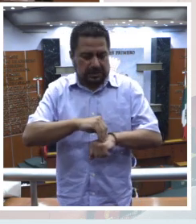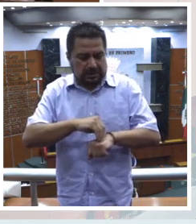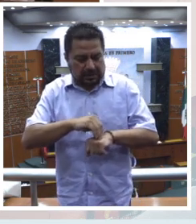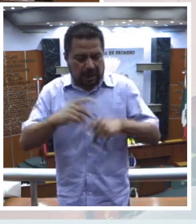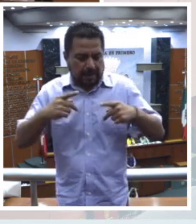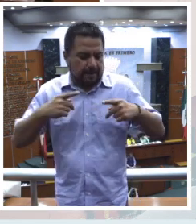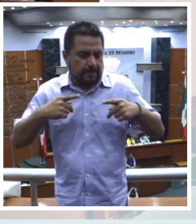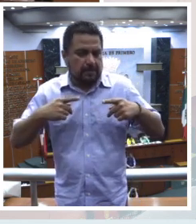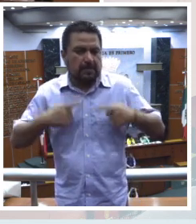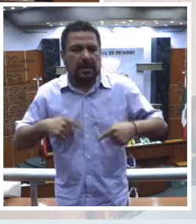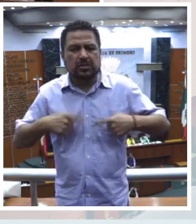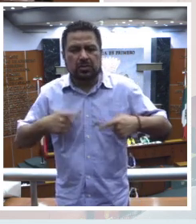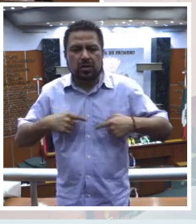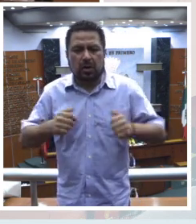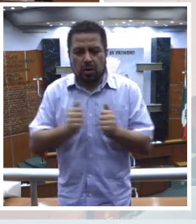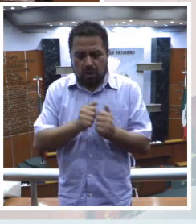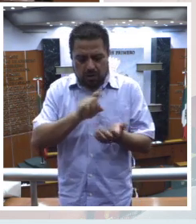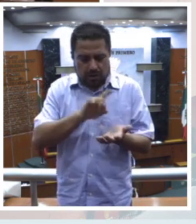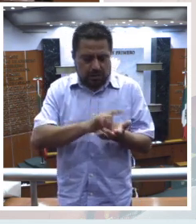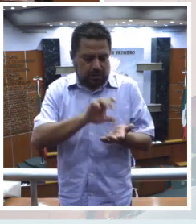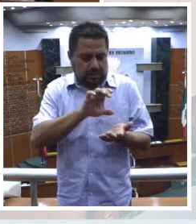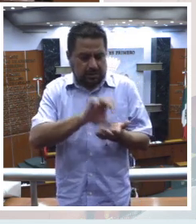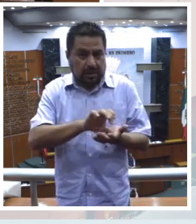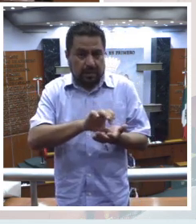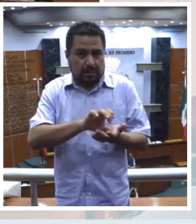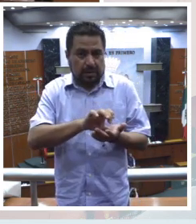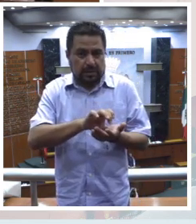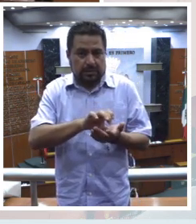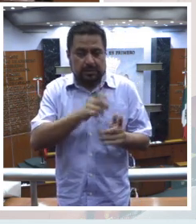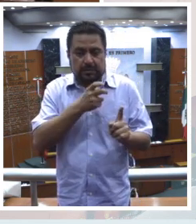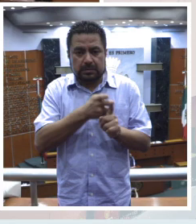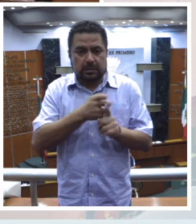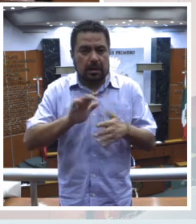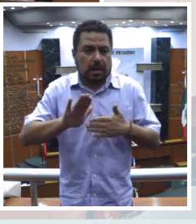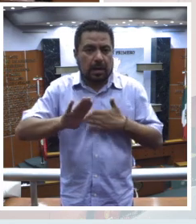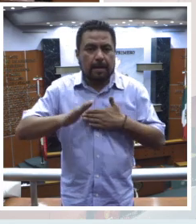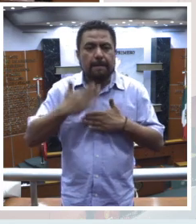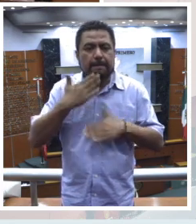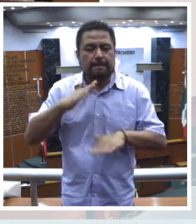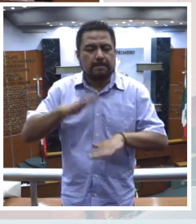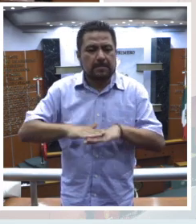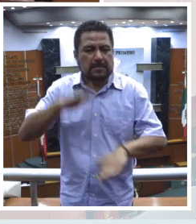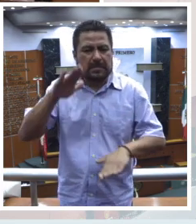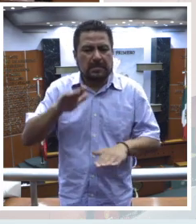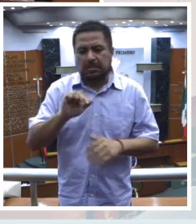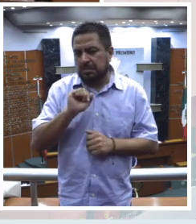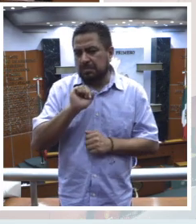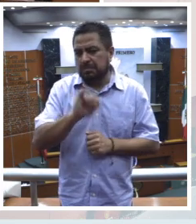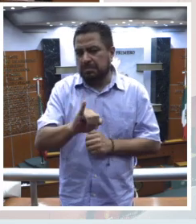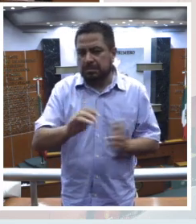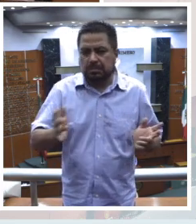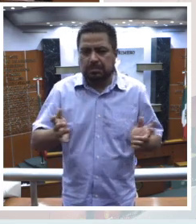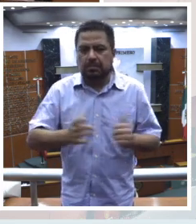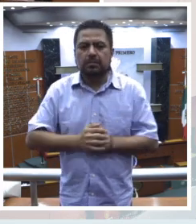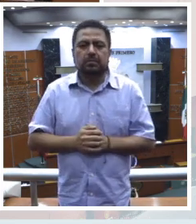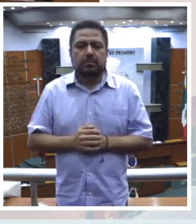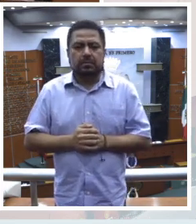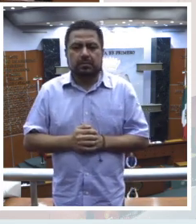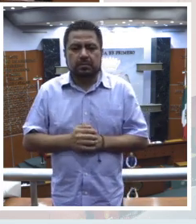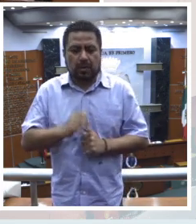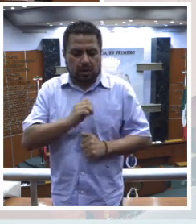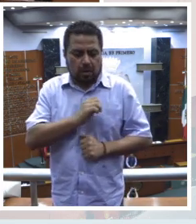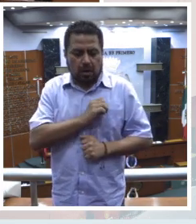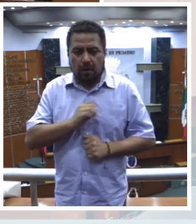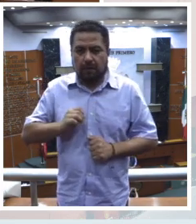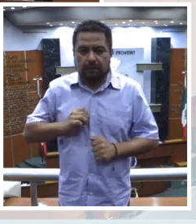las personas con discapacidad es un compromiso que indudablemente nos